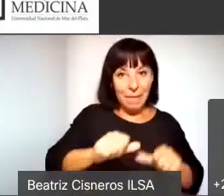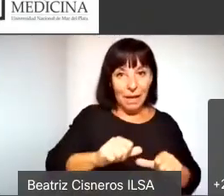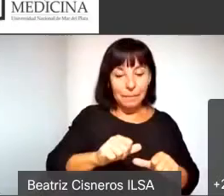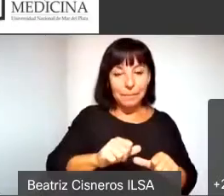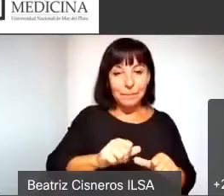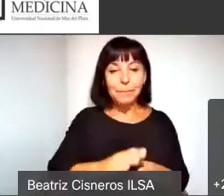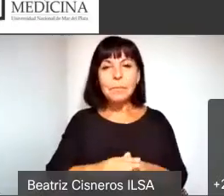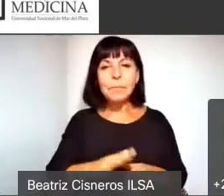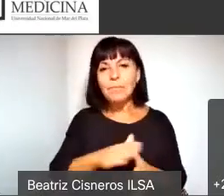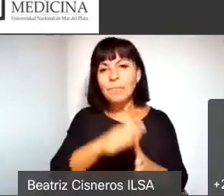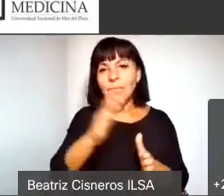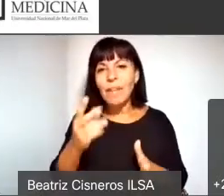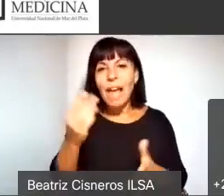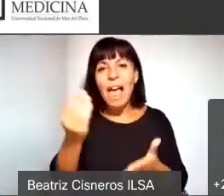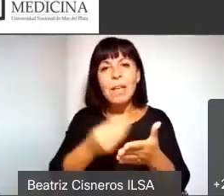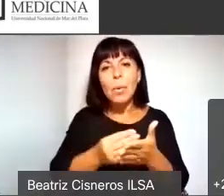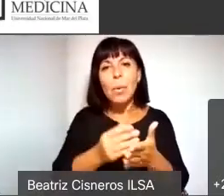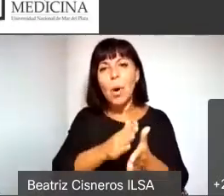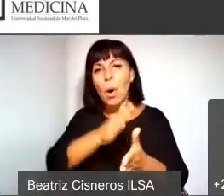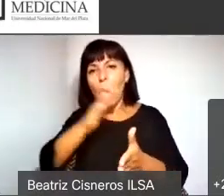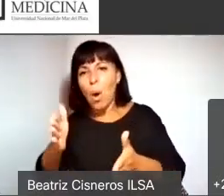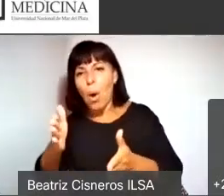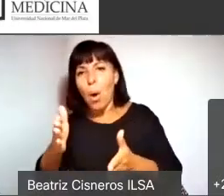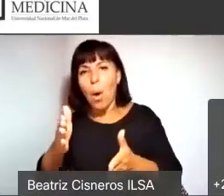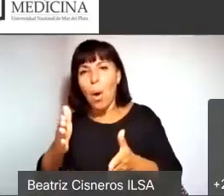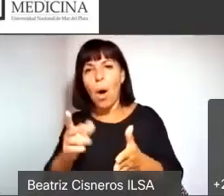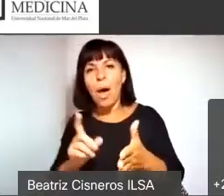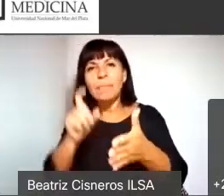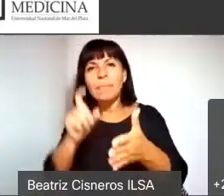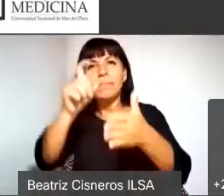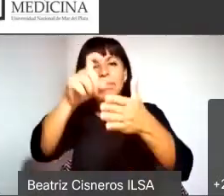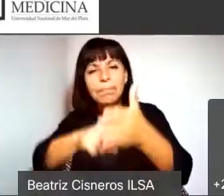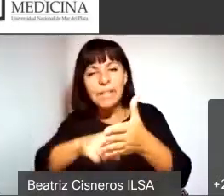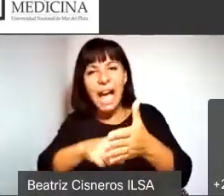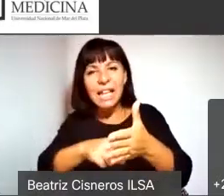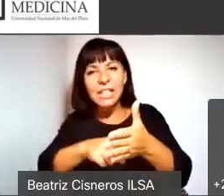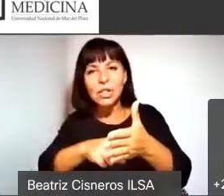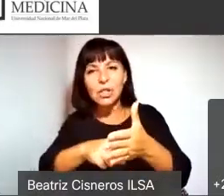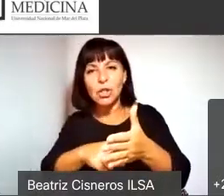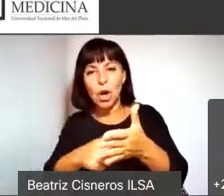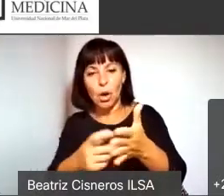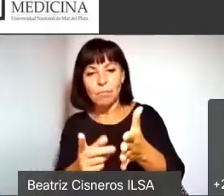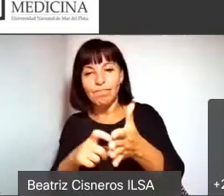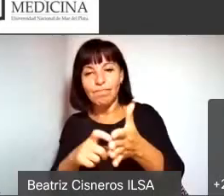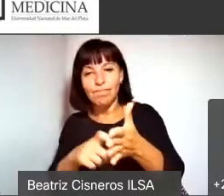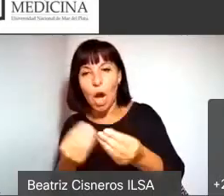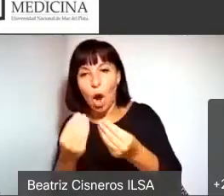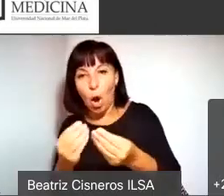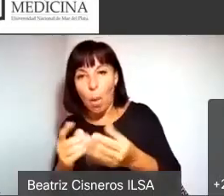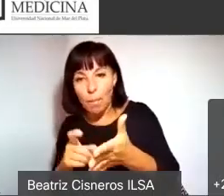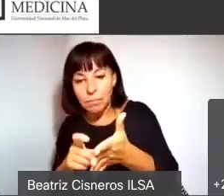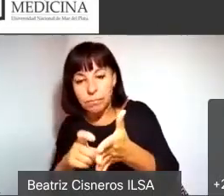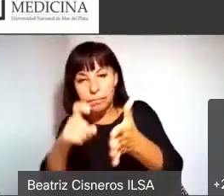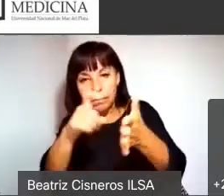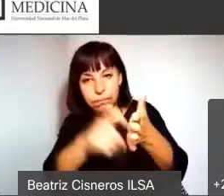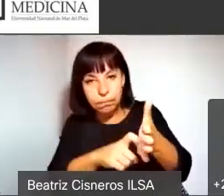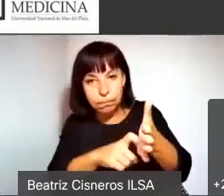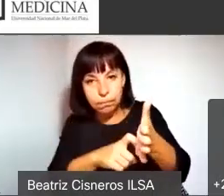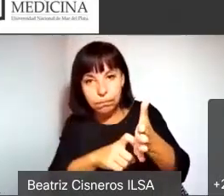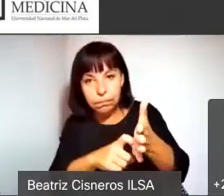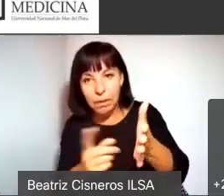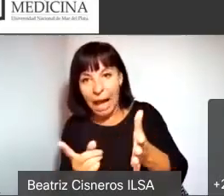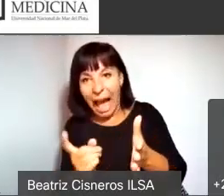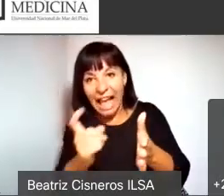cómo se anclan estos apéndices a la membrana plasmática, pared celular y